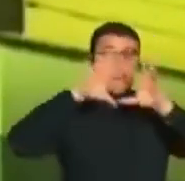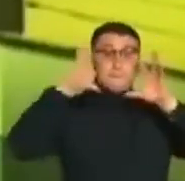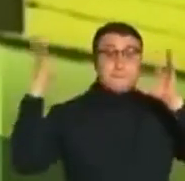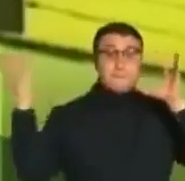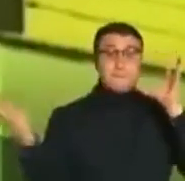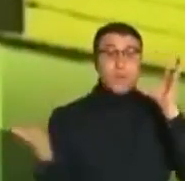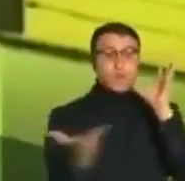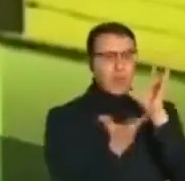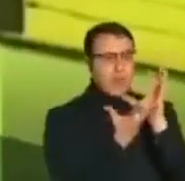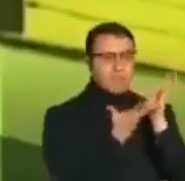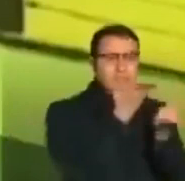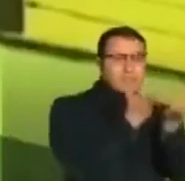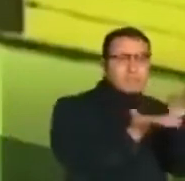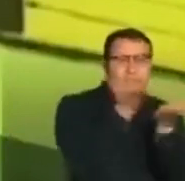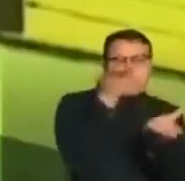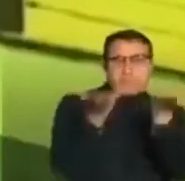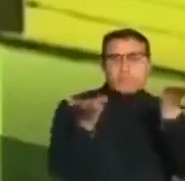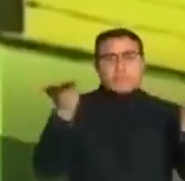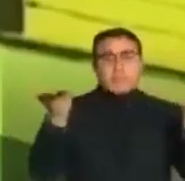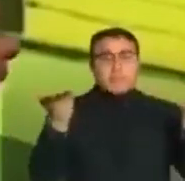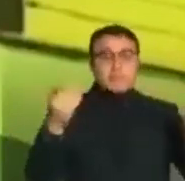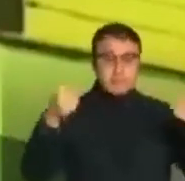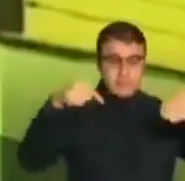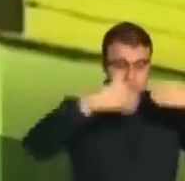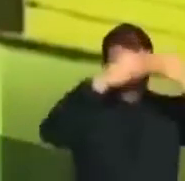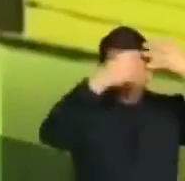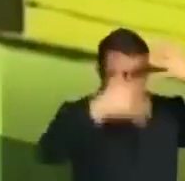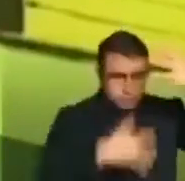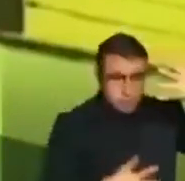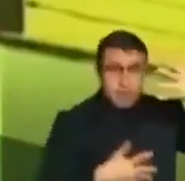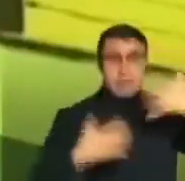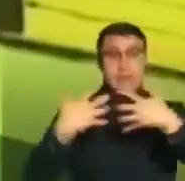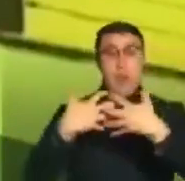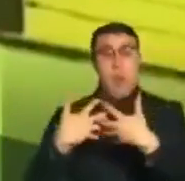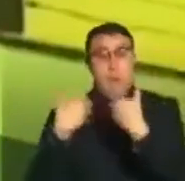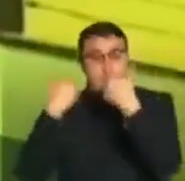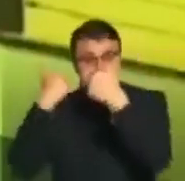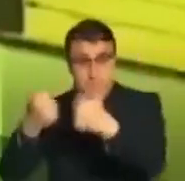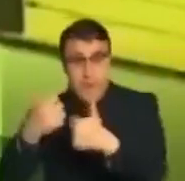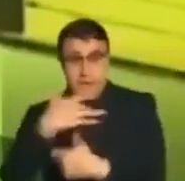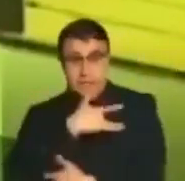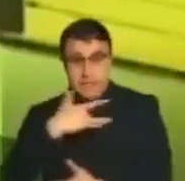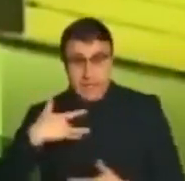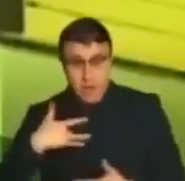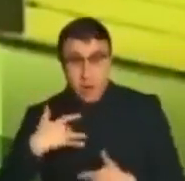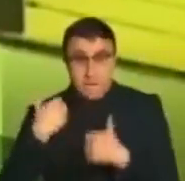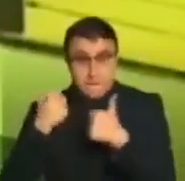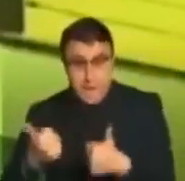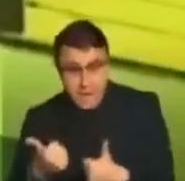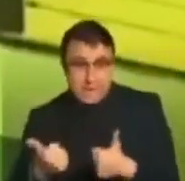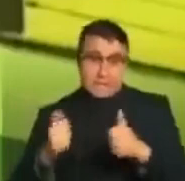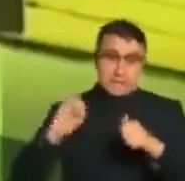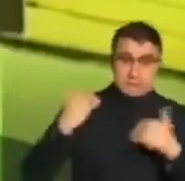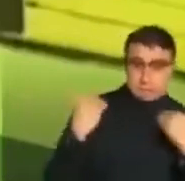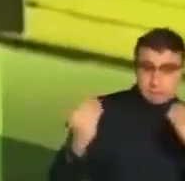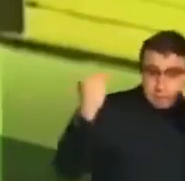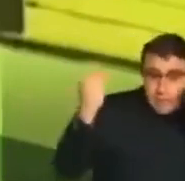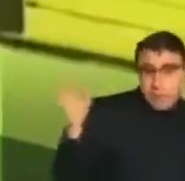mundiales por los cuales se determina si un sistema de salud es eficaz o no.